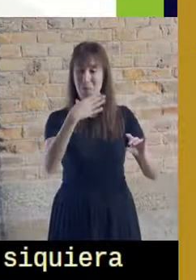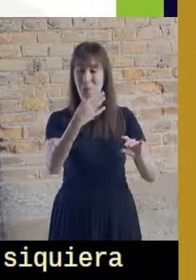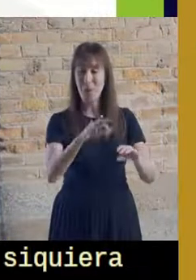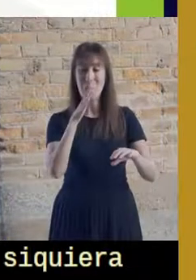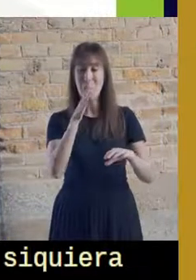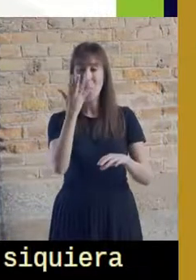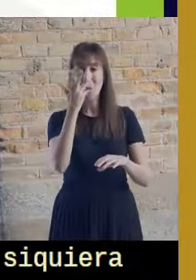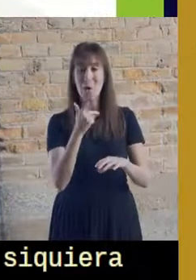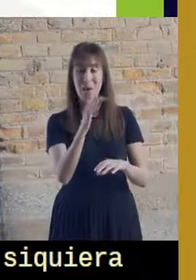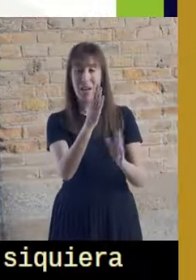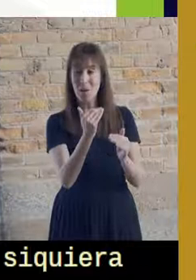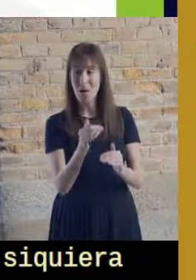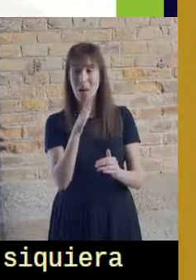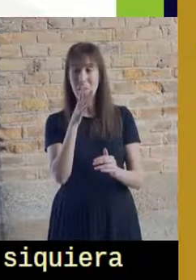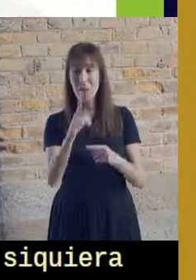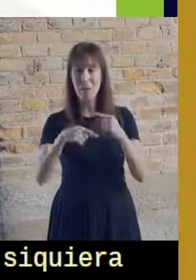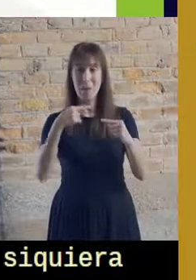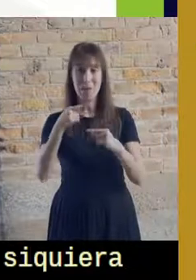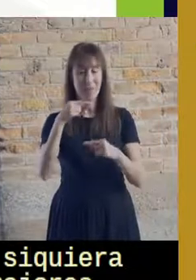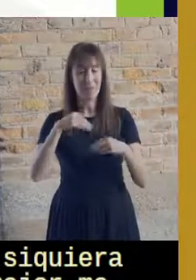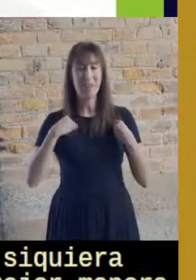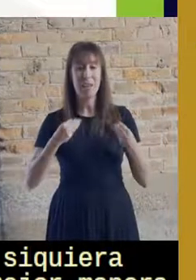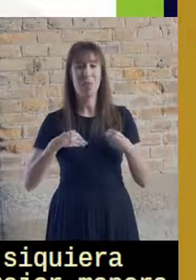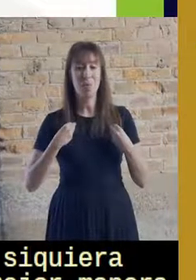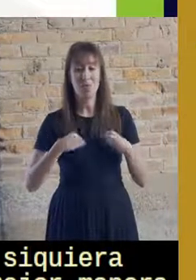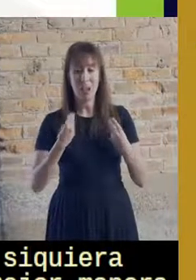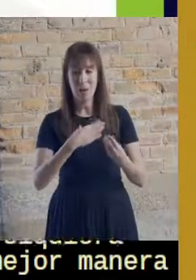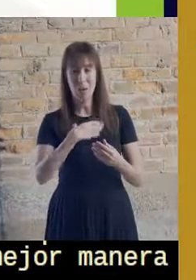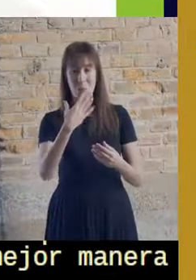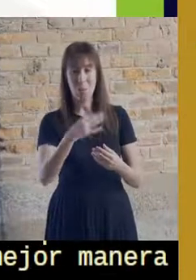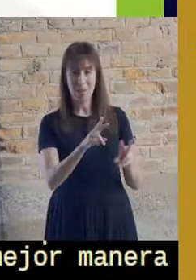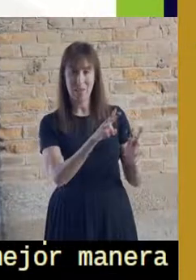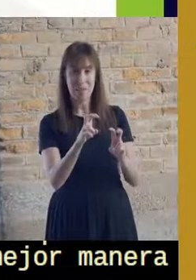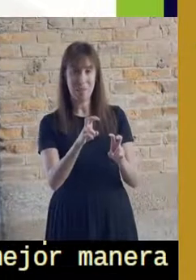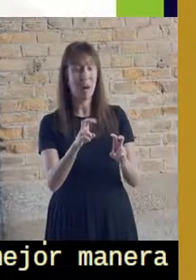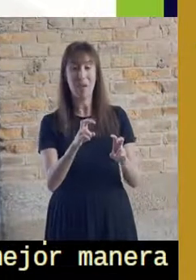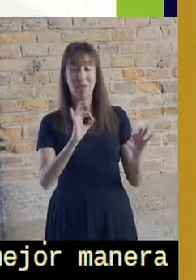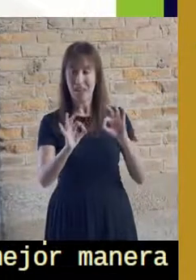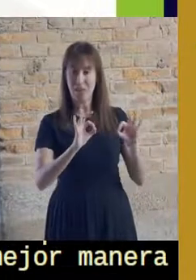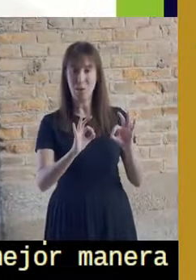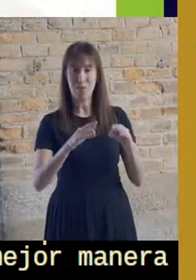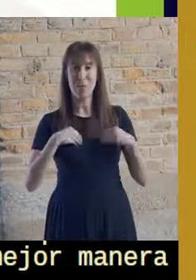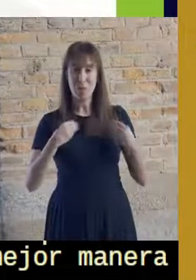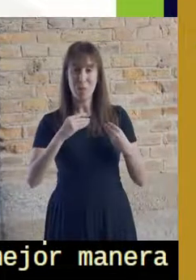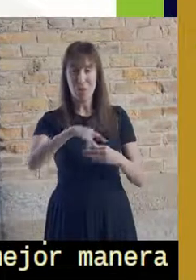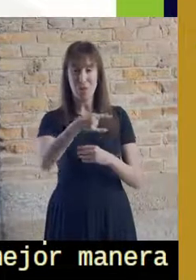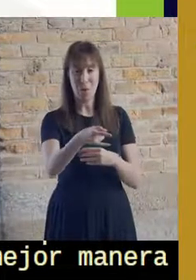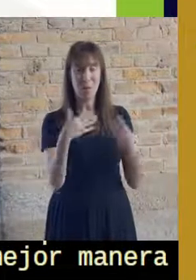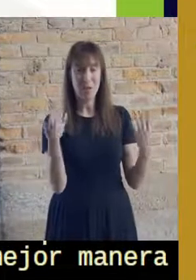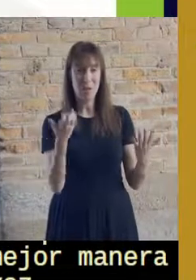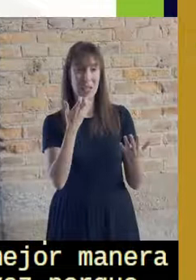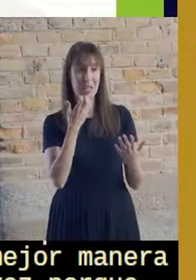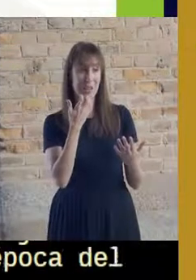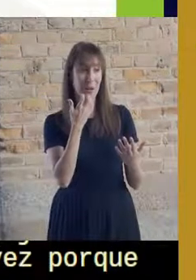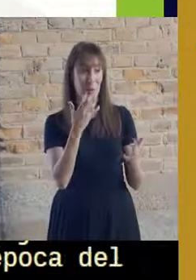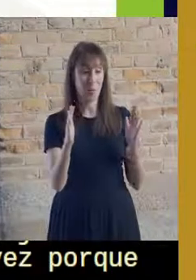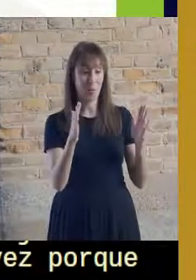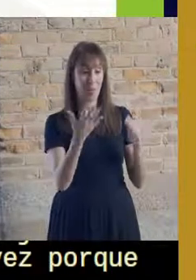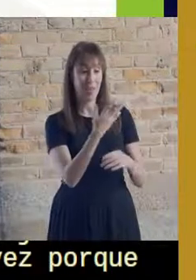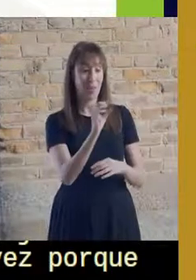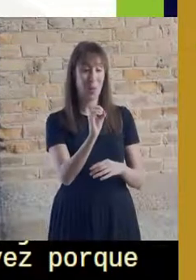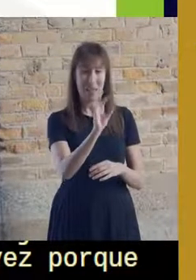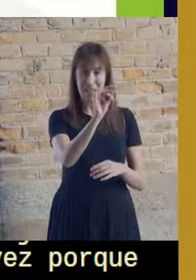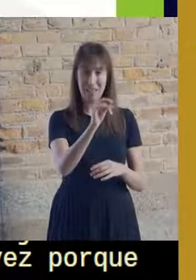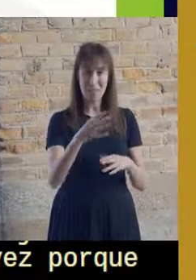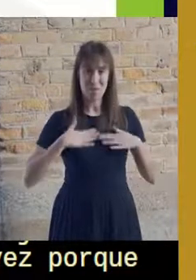pero sí el hecho después disfrutan de mejor manera lo que es la función en Sí entonces si yo tengo una época de los años 50 pero qué tipo